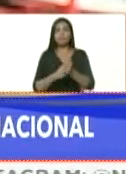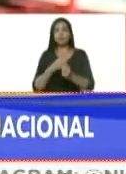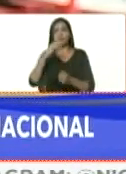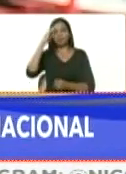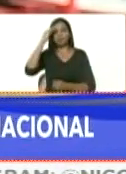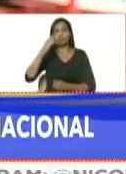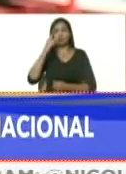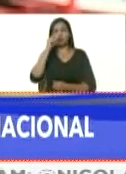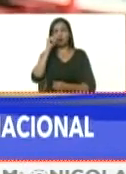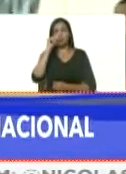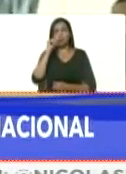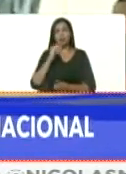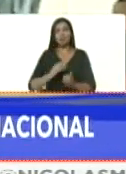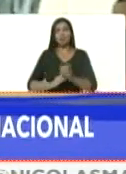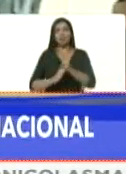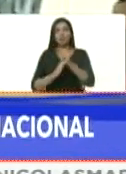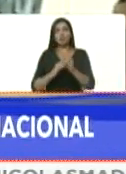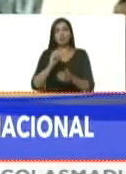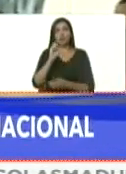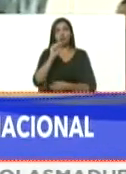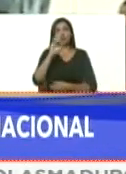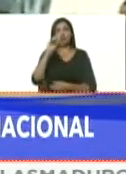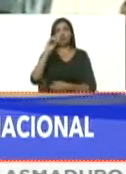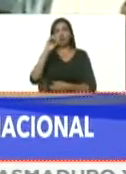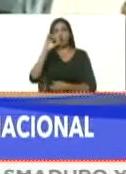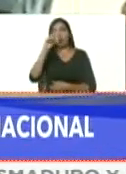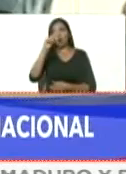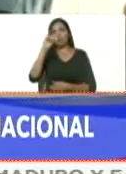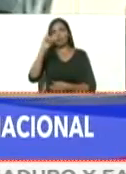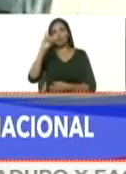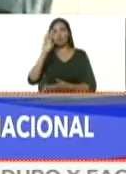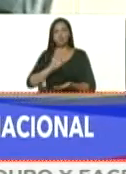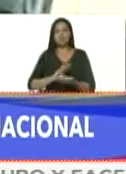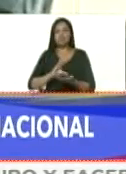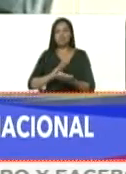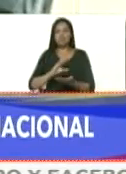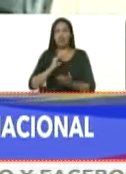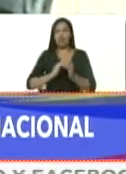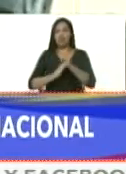Aníbal Brito, comandante de la SODI Marítima e Insular Central,